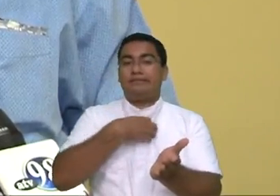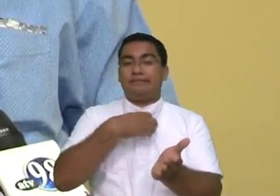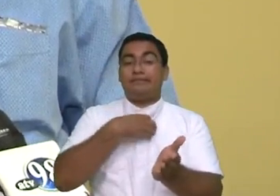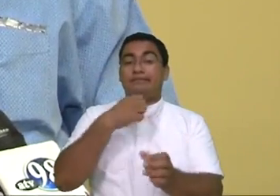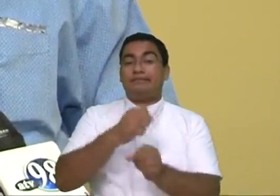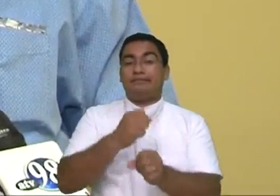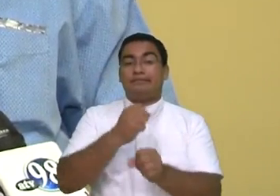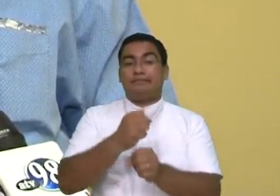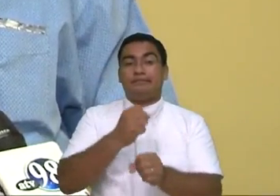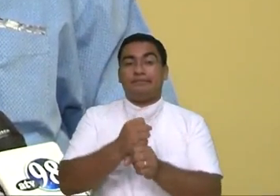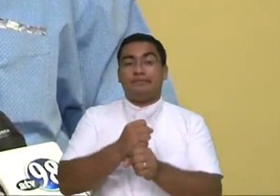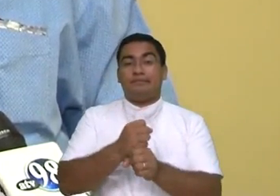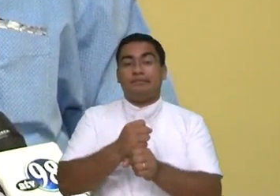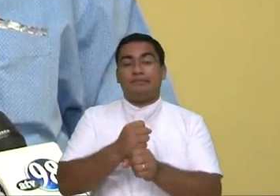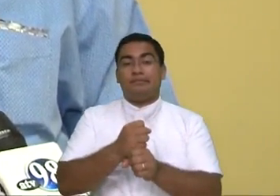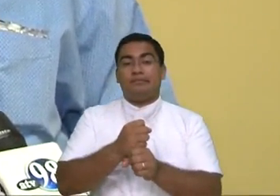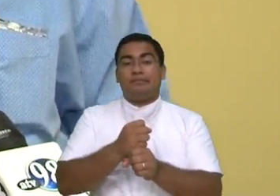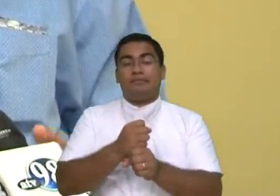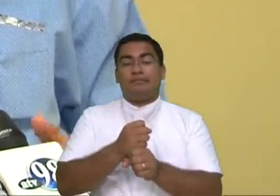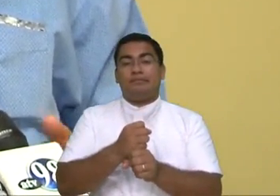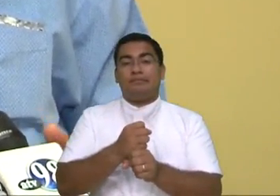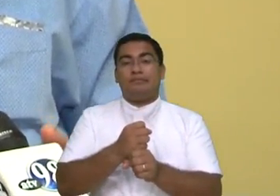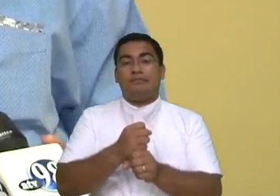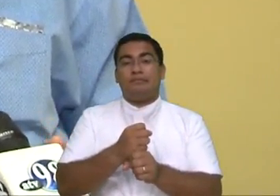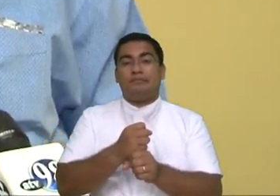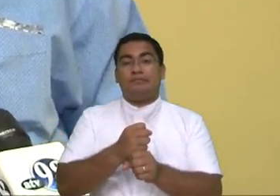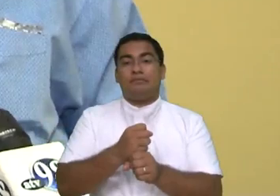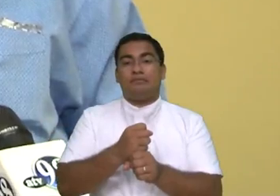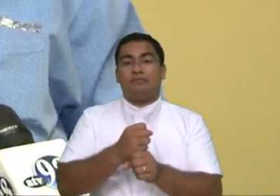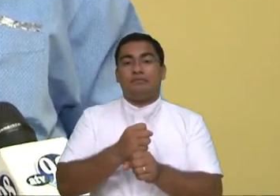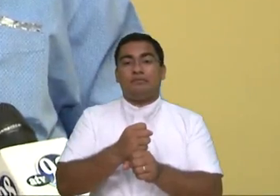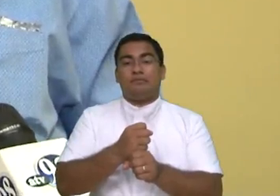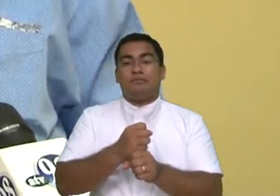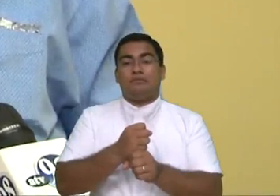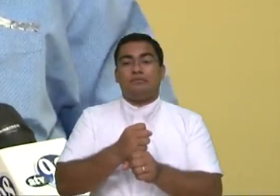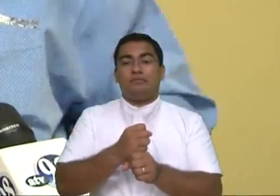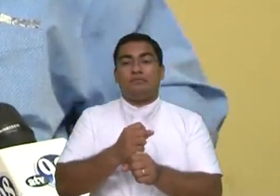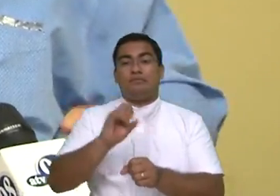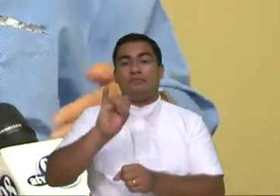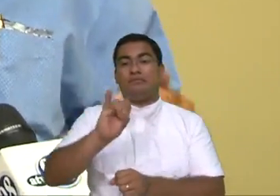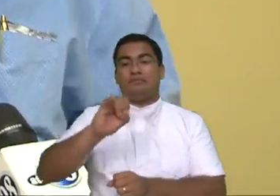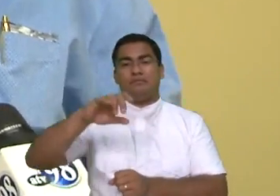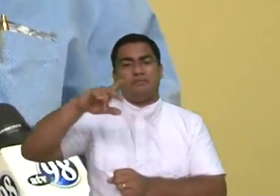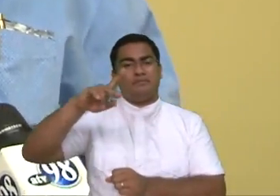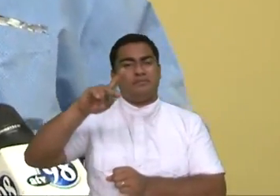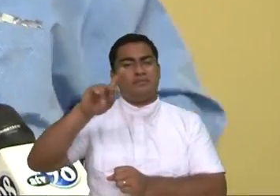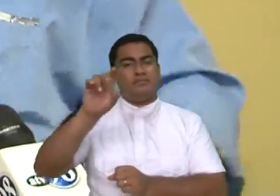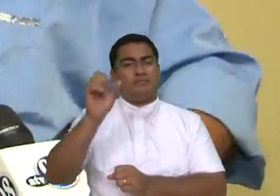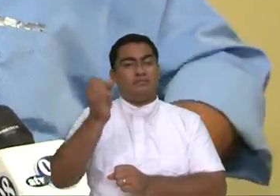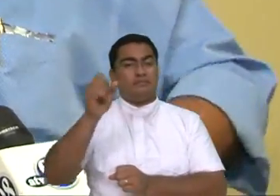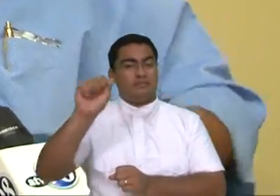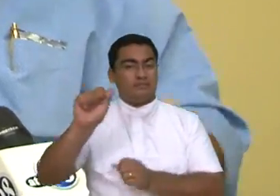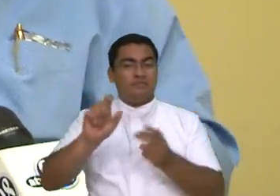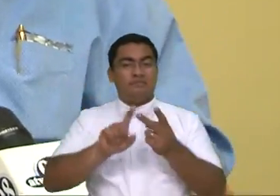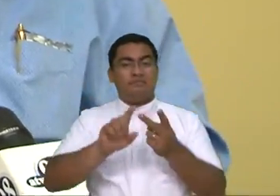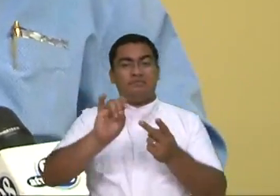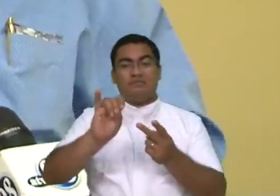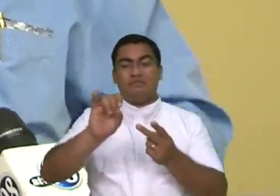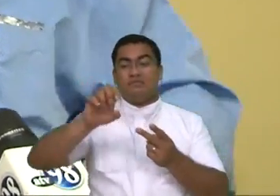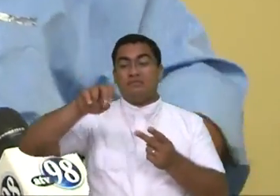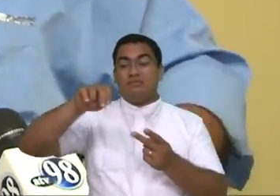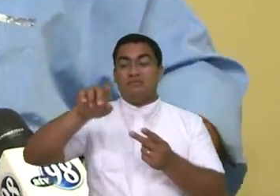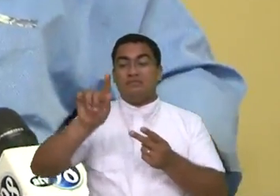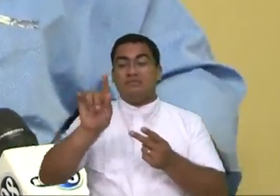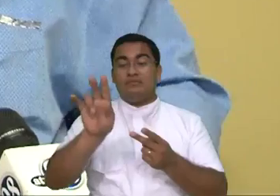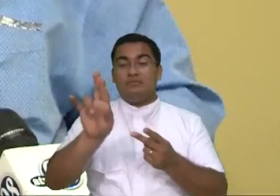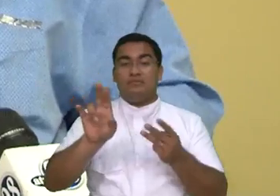trabajo, entonces las instituciones que le corresponde, el IPSA, INTUR, la